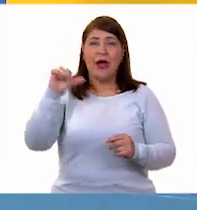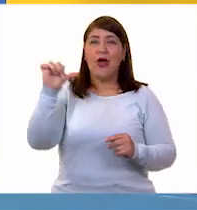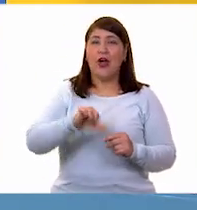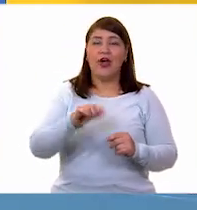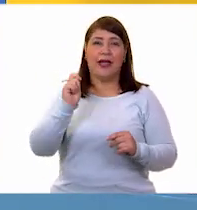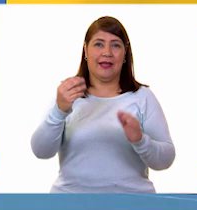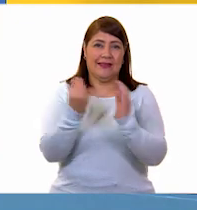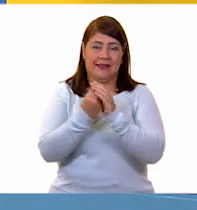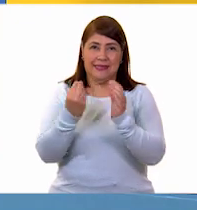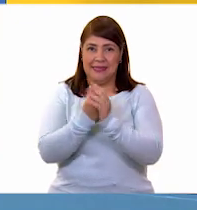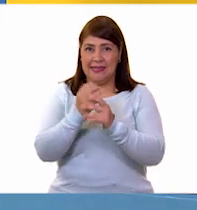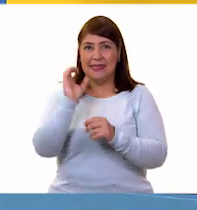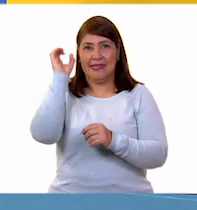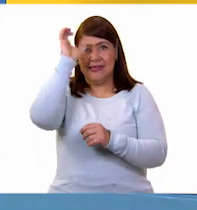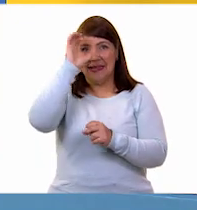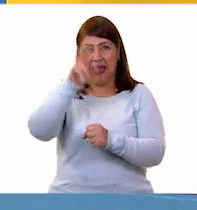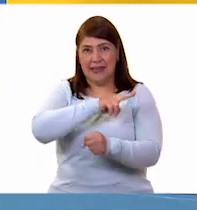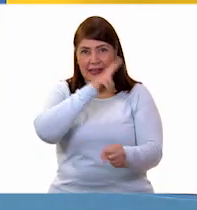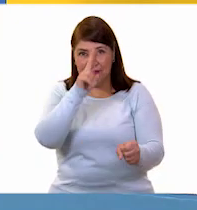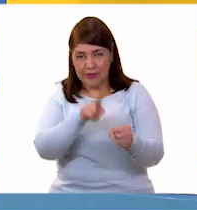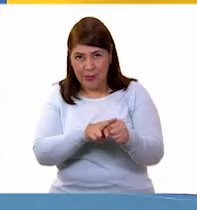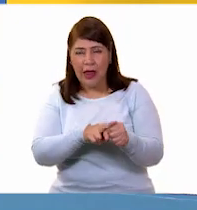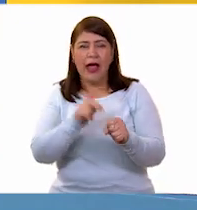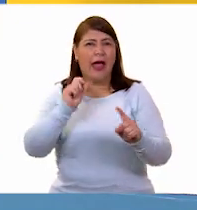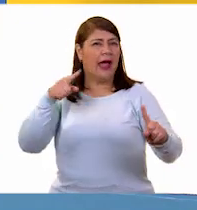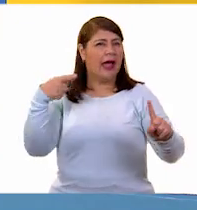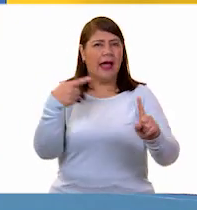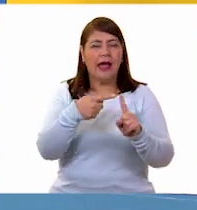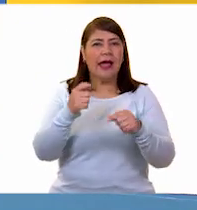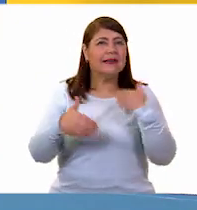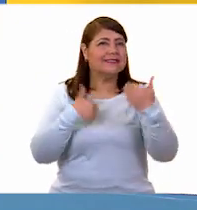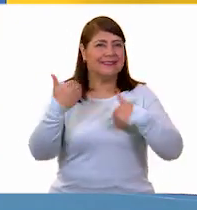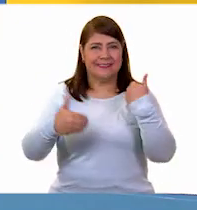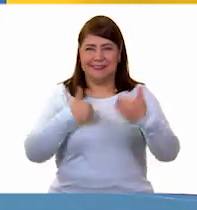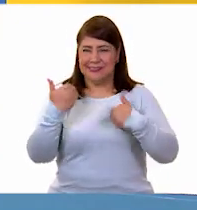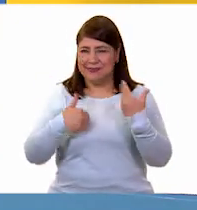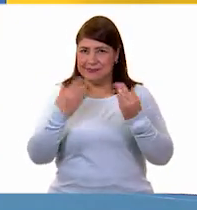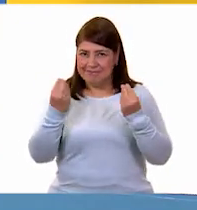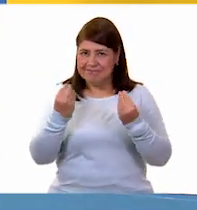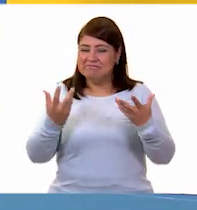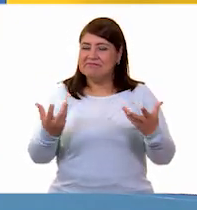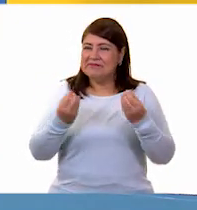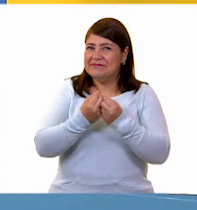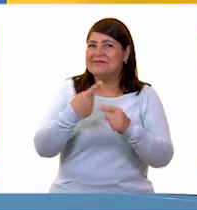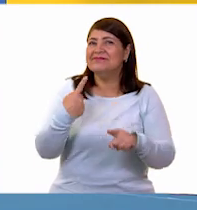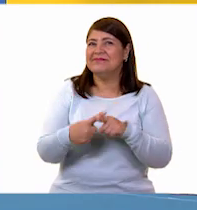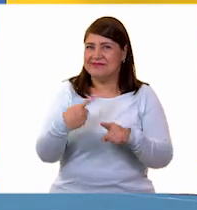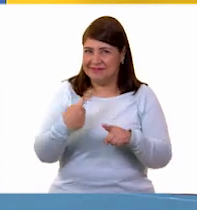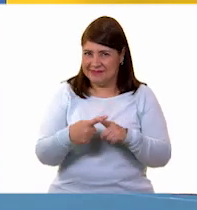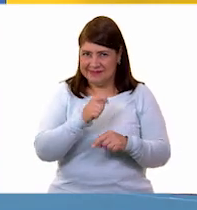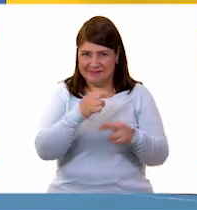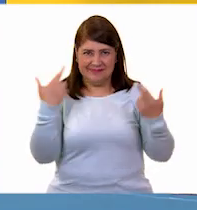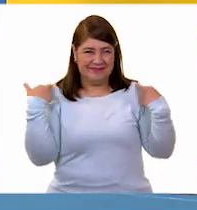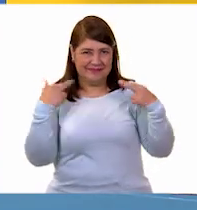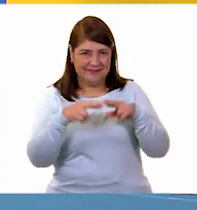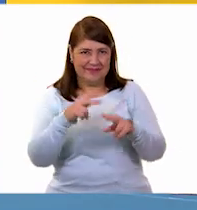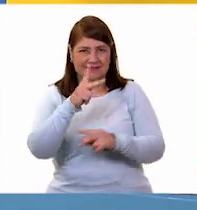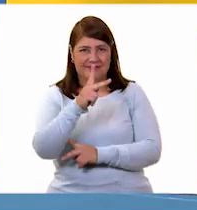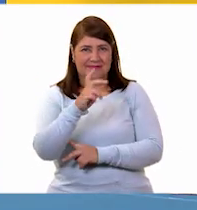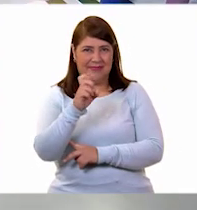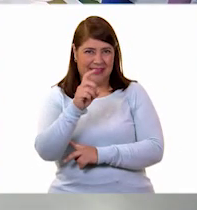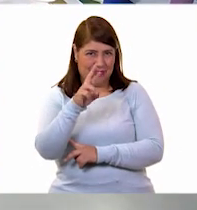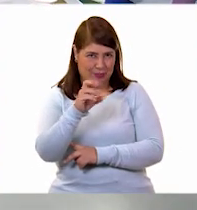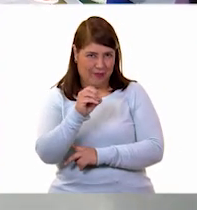esta sesión de ciencias naturales en la que nos vamos a divertir muchísimo en compañía, como siempre, del maestro Pedro